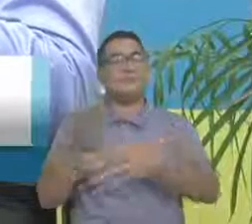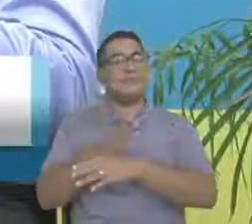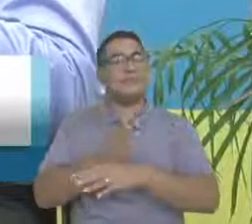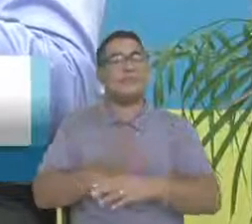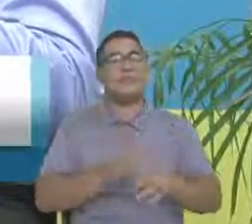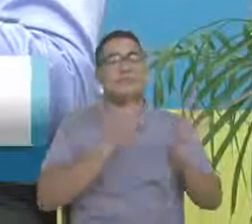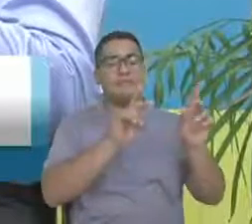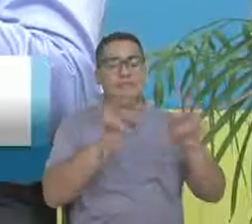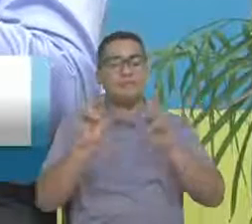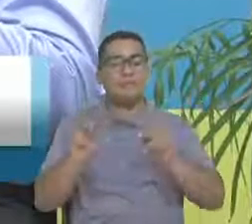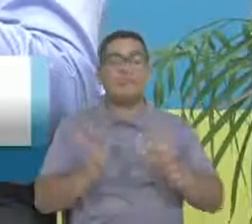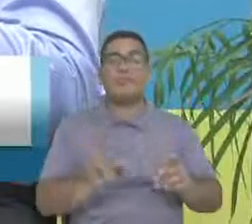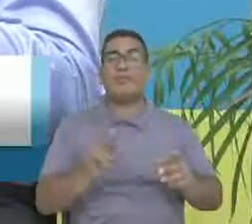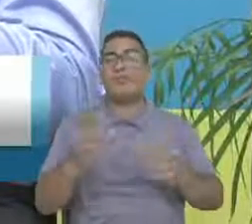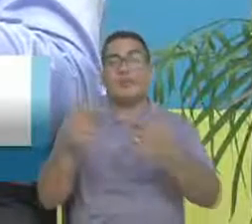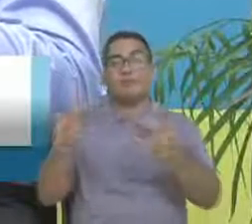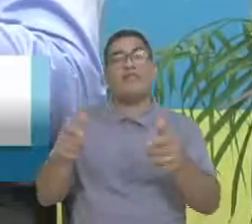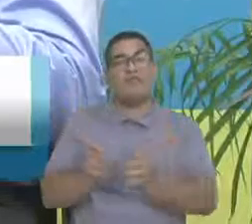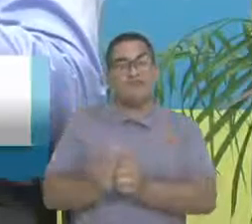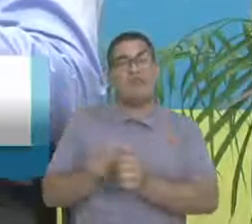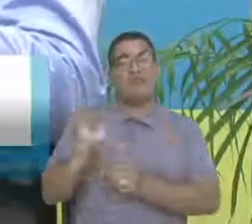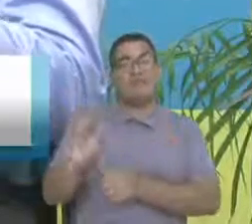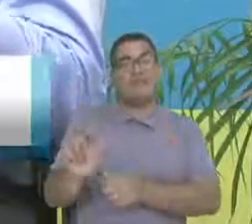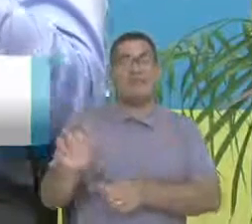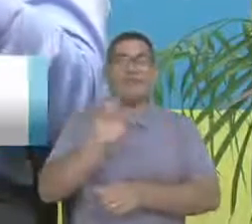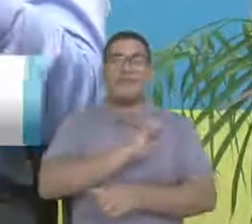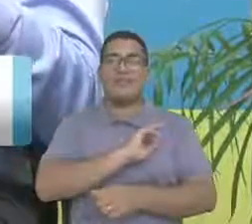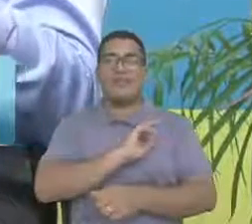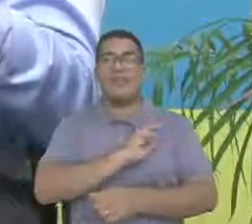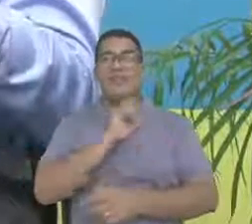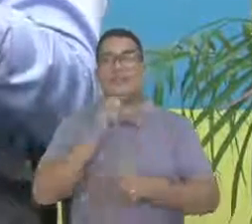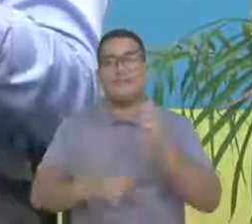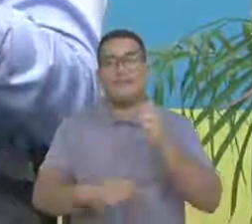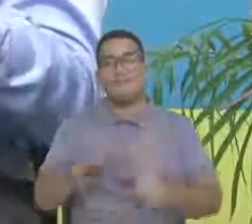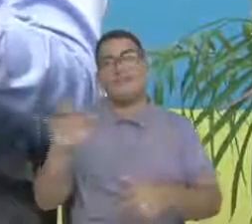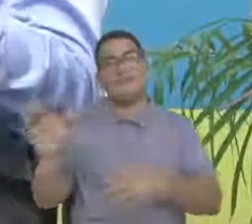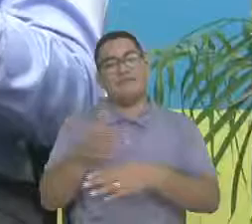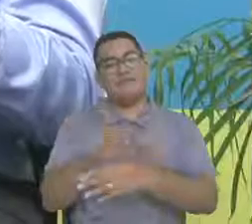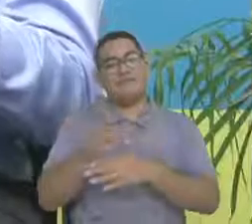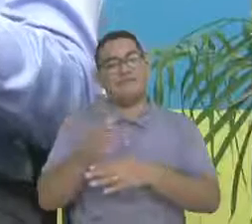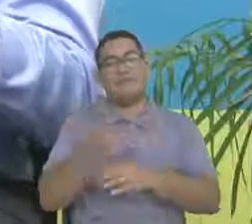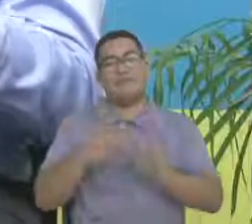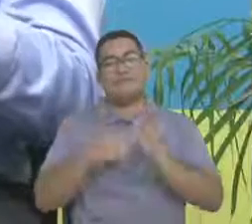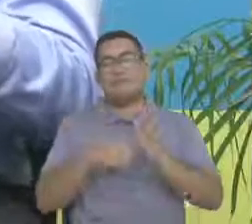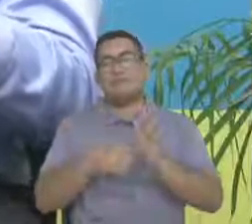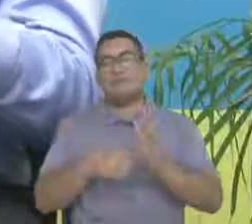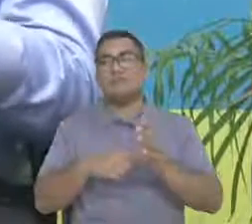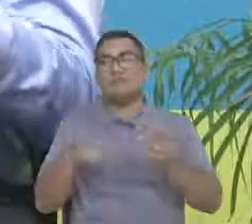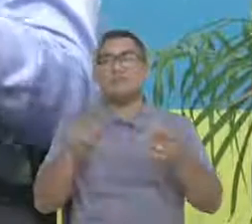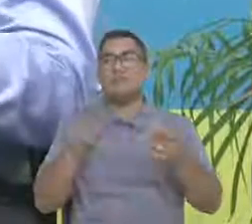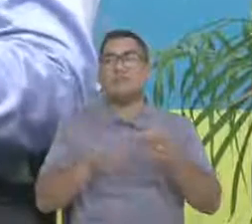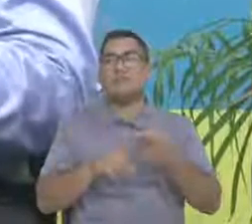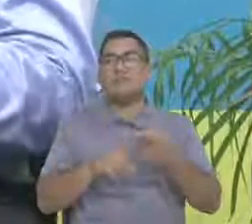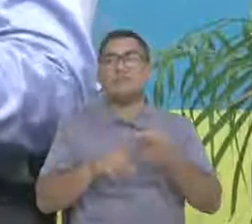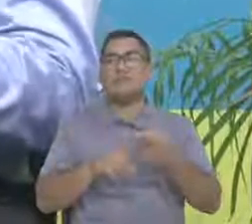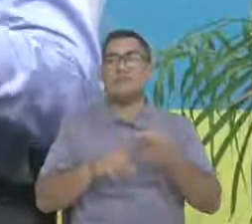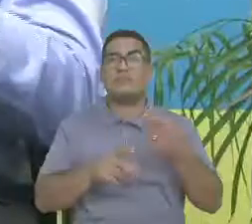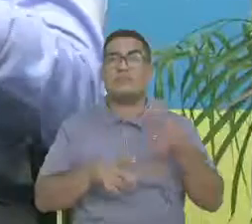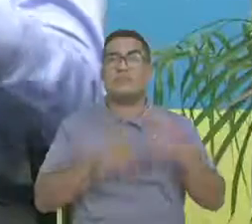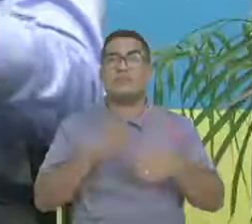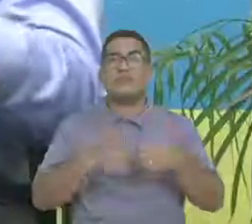importante de pacientes que tienen algunas otras patologías, por ejemplo, lupus eritematoso